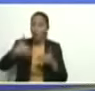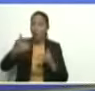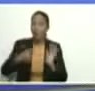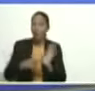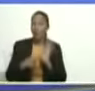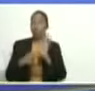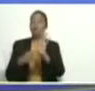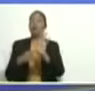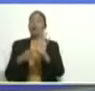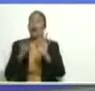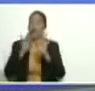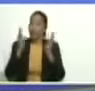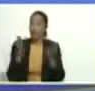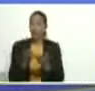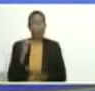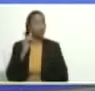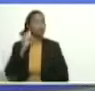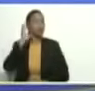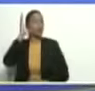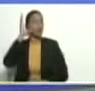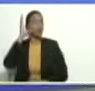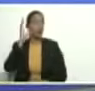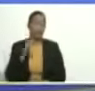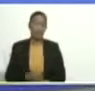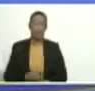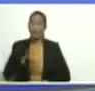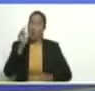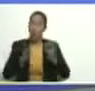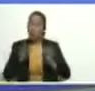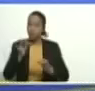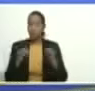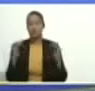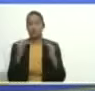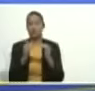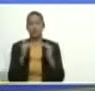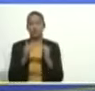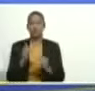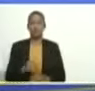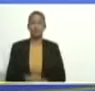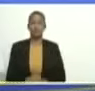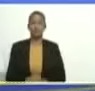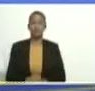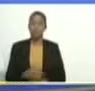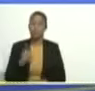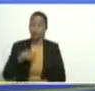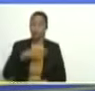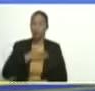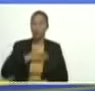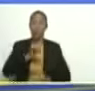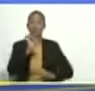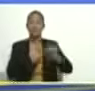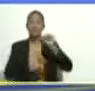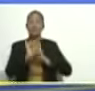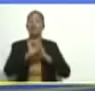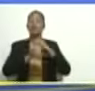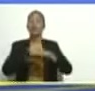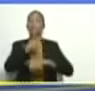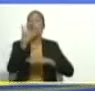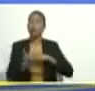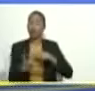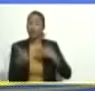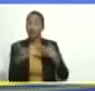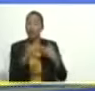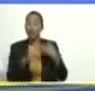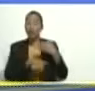de producción, de riqueza y de justicia y de igualdad. Estamos defendiendo el proyecto más noble que nos